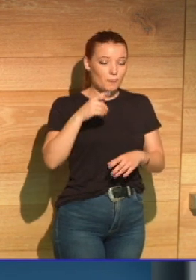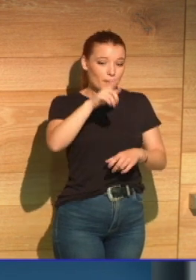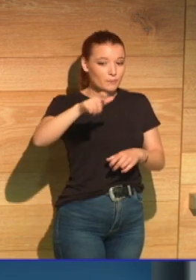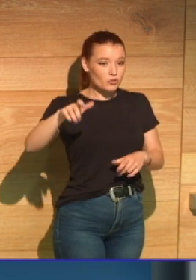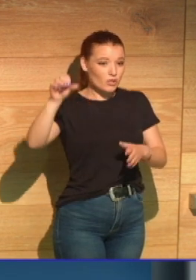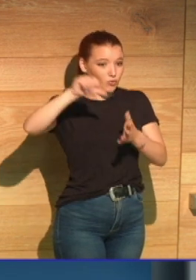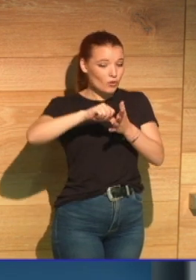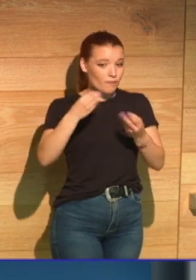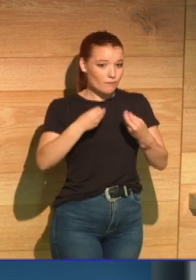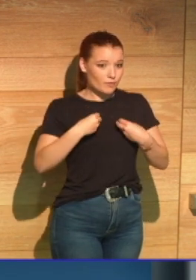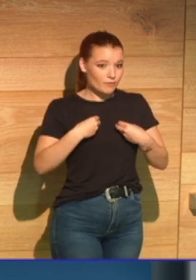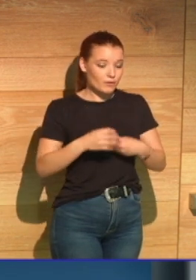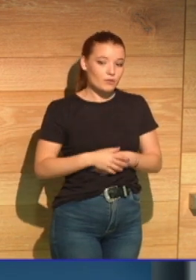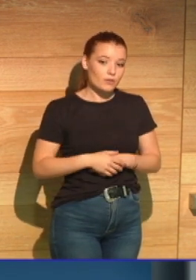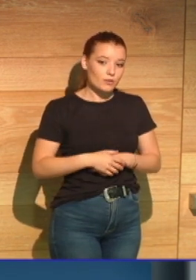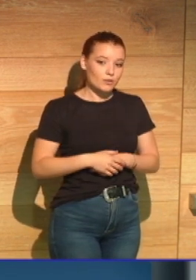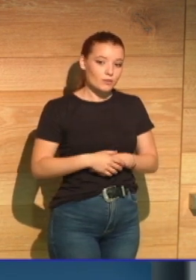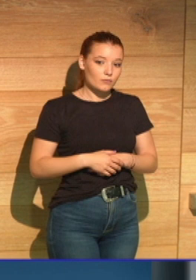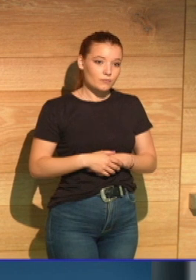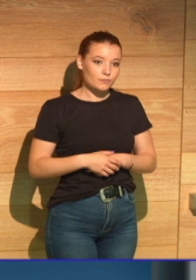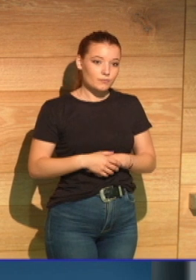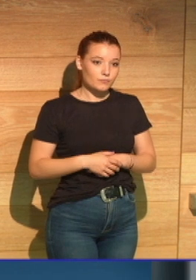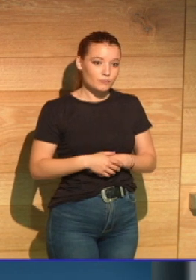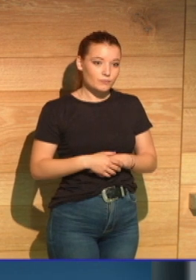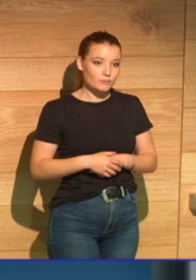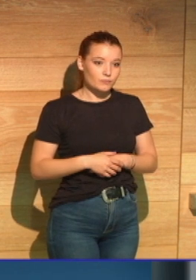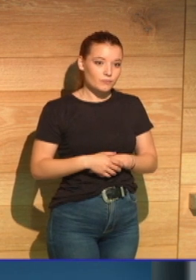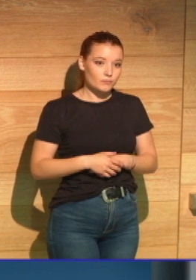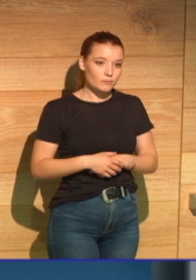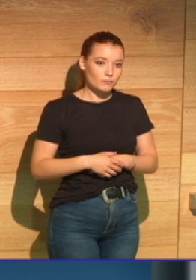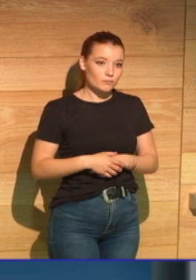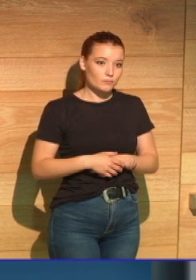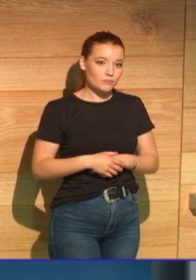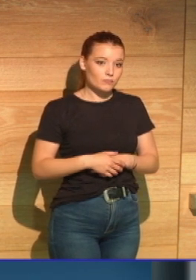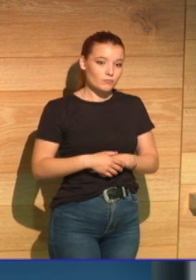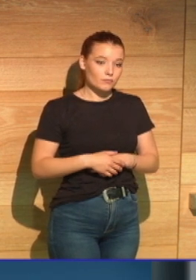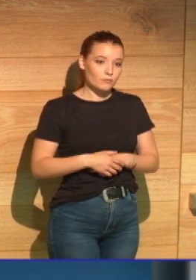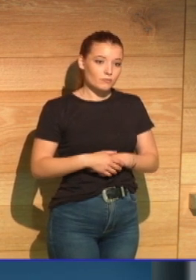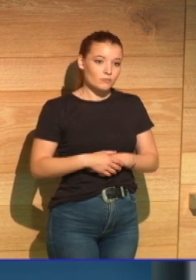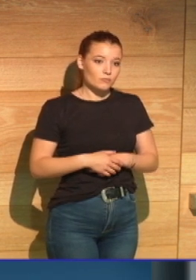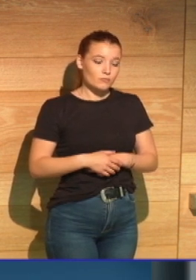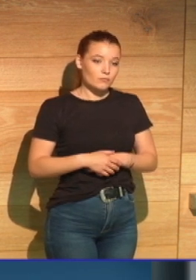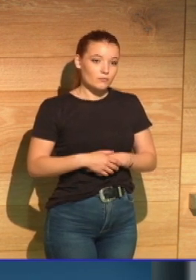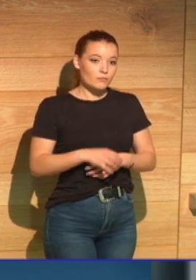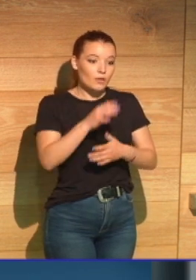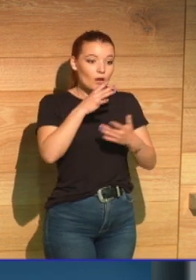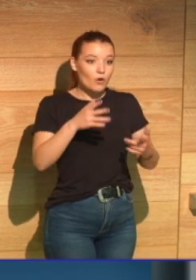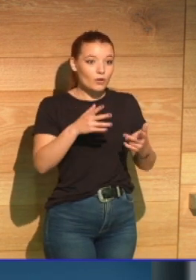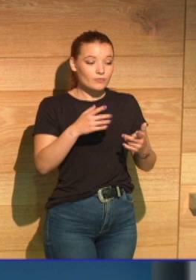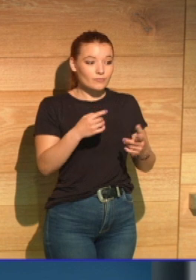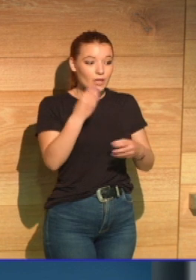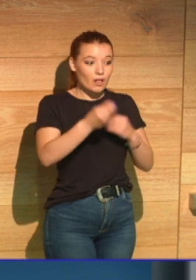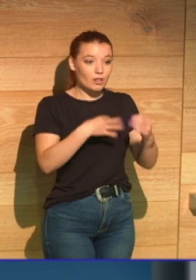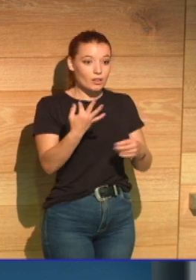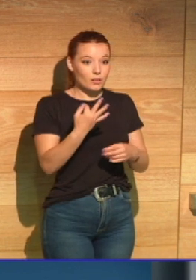poco referenciando estos contextos y estas especies que viven ahí. Y ahora están haciendo lo que se llama relatos ocultos, que es un ejercicio